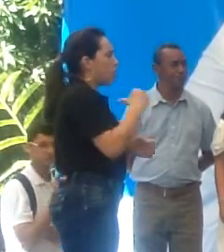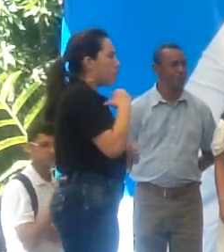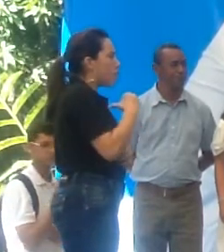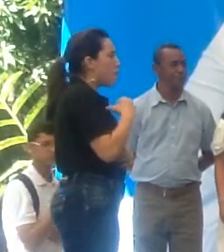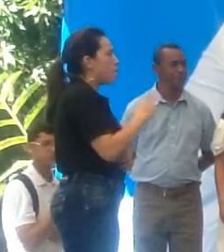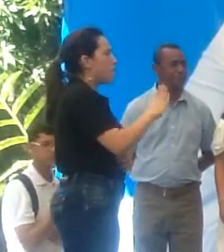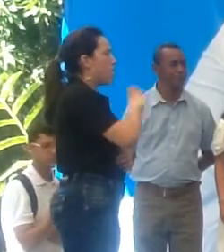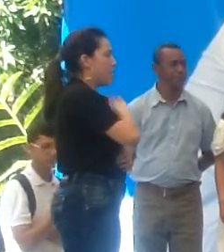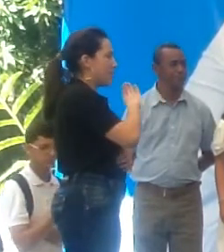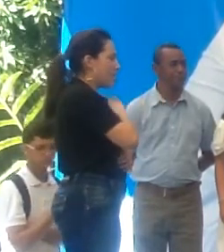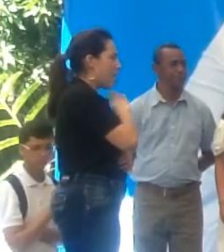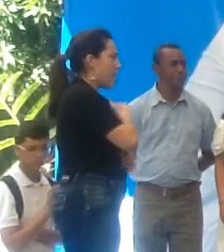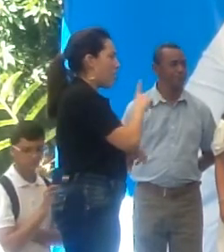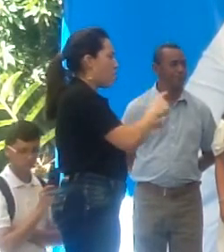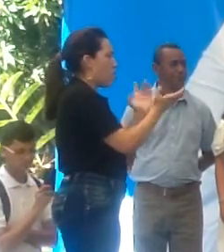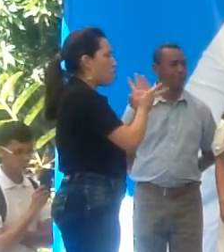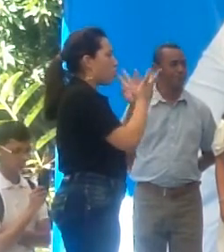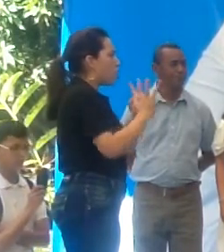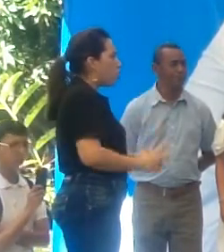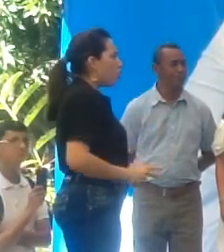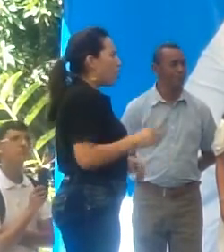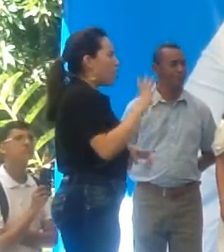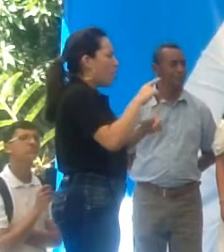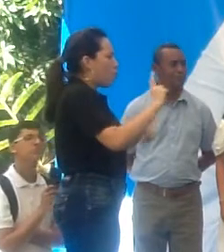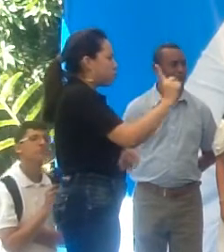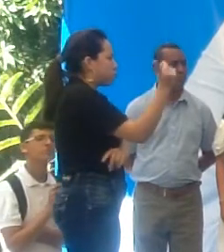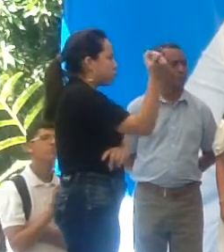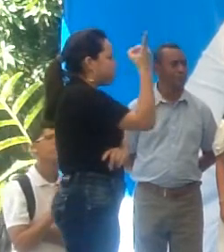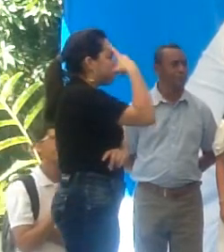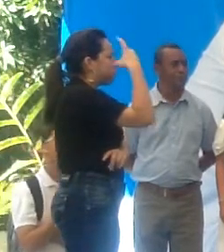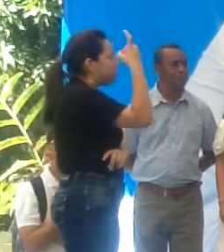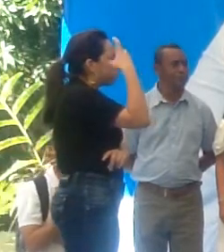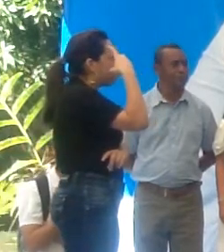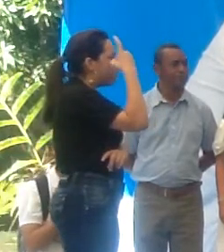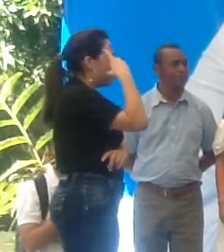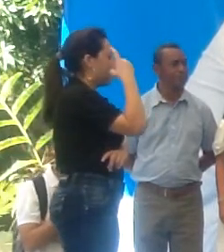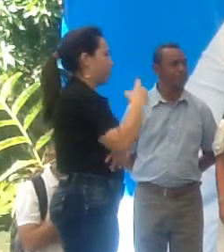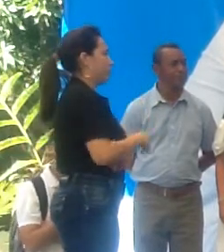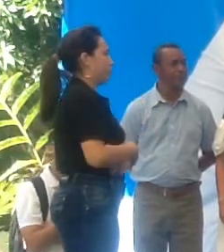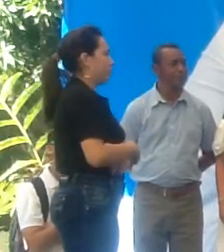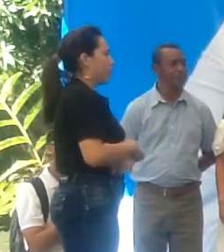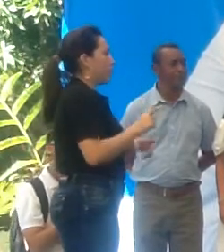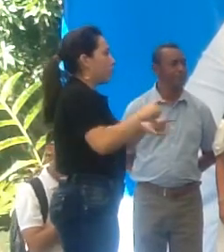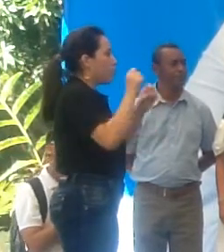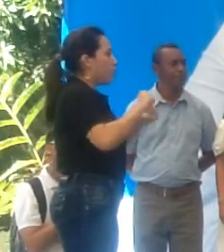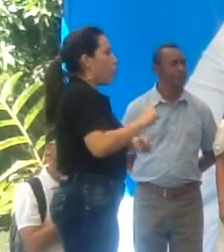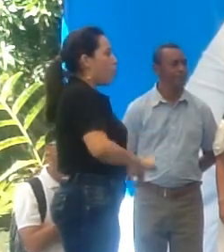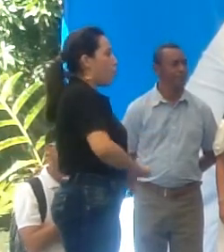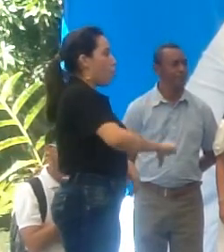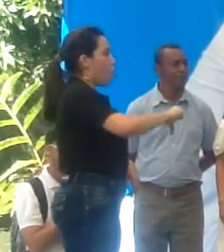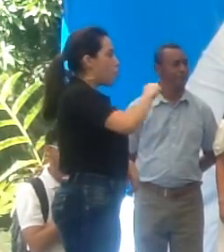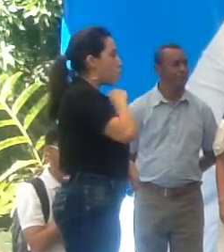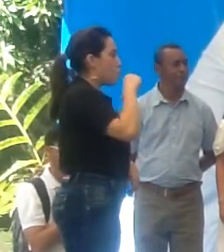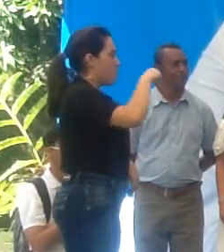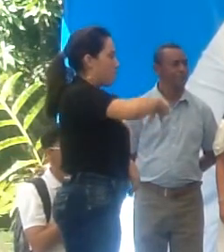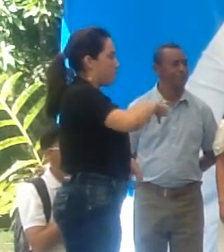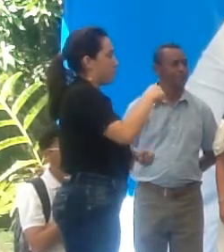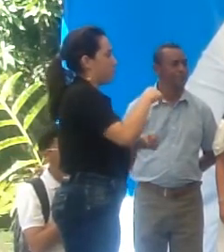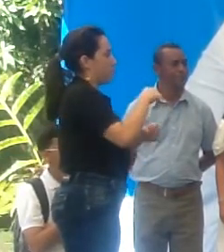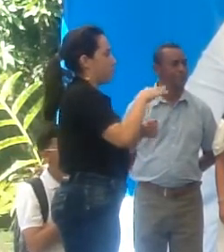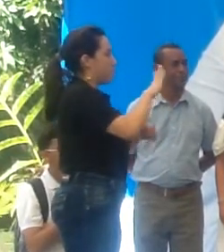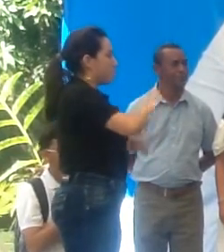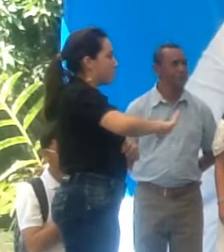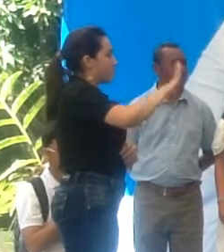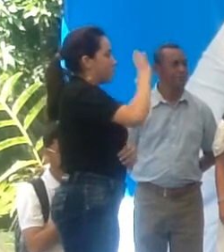bachilleres, estudiantes con una gran inteligencia para convertirse en orgullo de nuestra tierra, pero